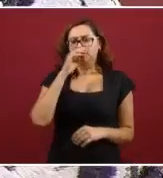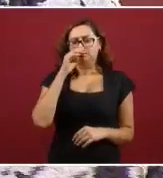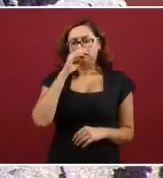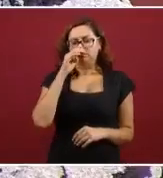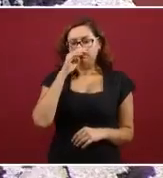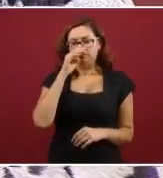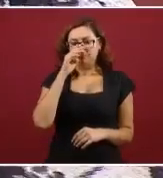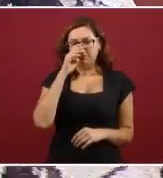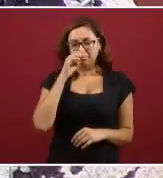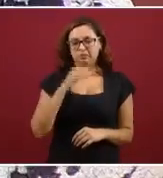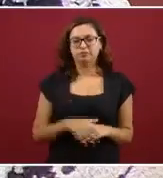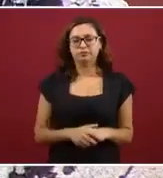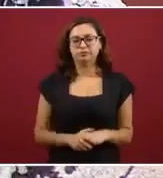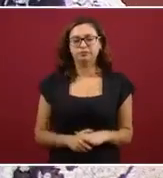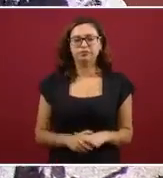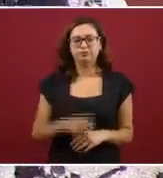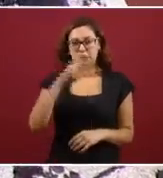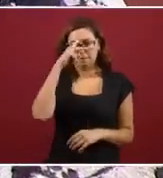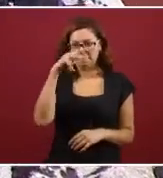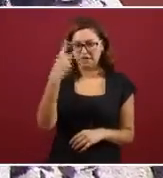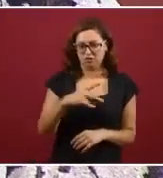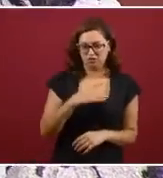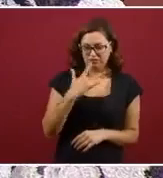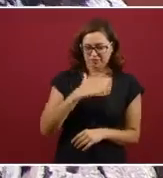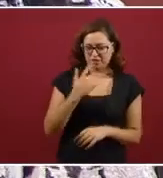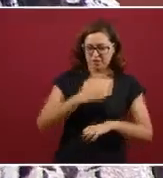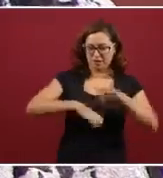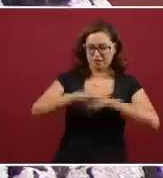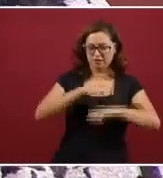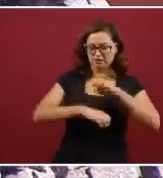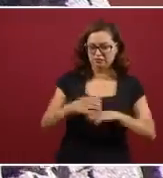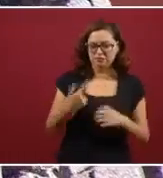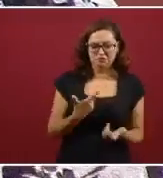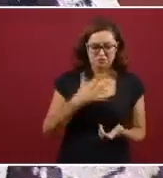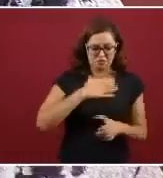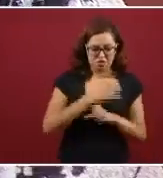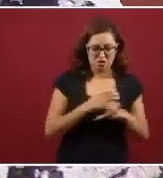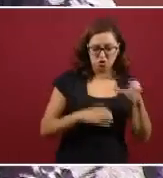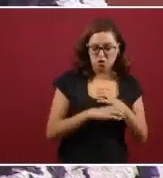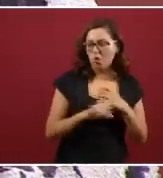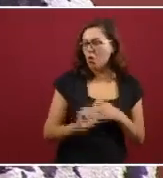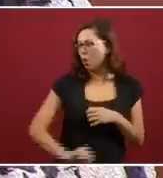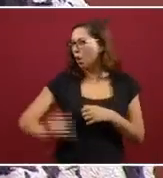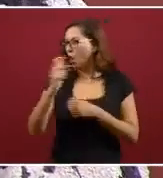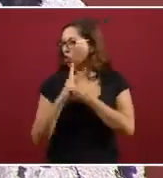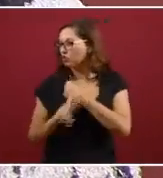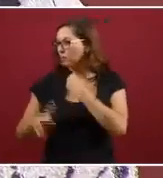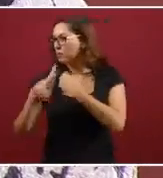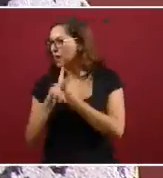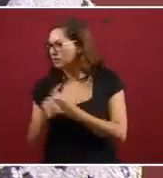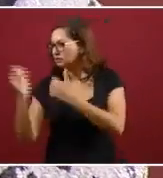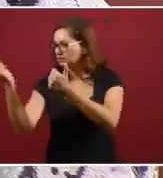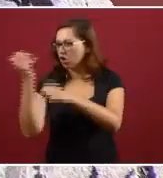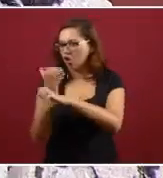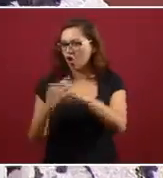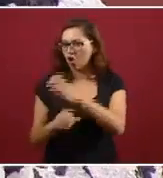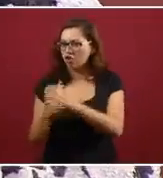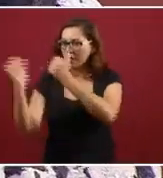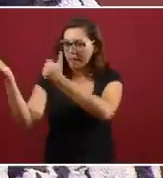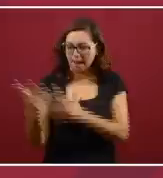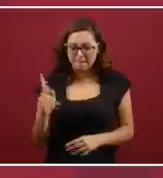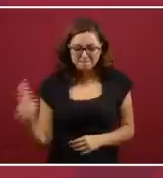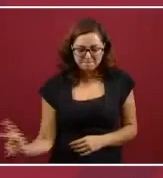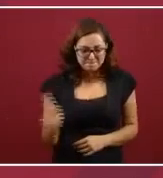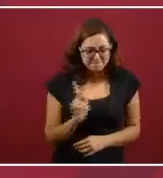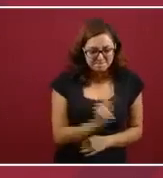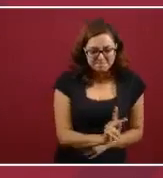afectado porque llegan productos de país X, para no personalizar, del país X, y